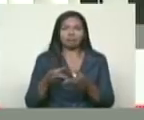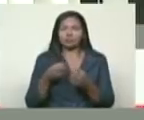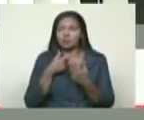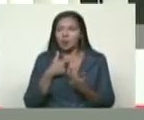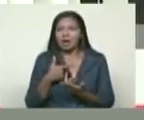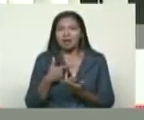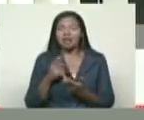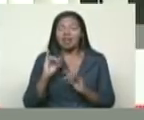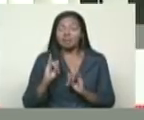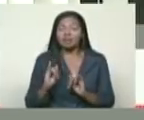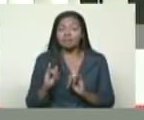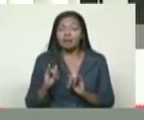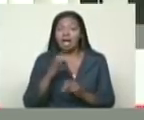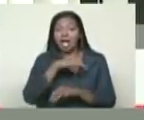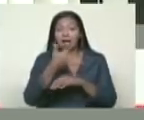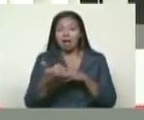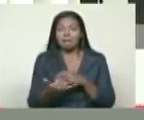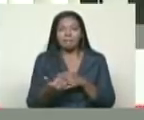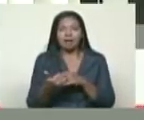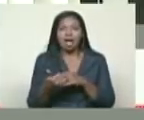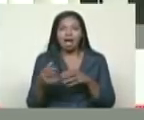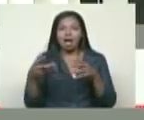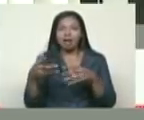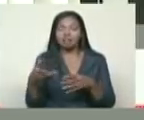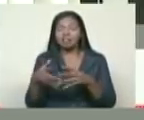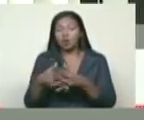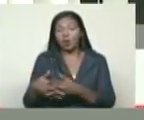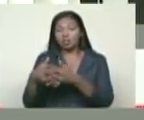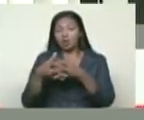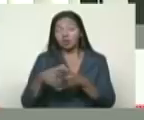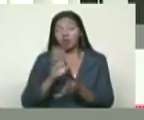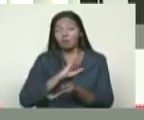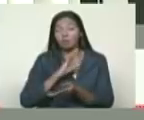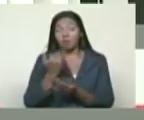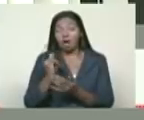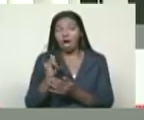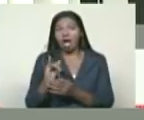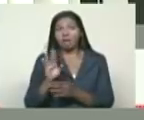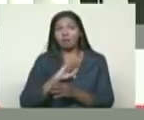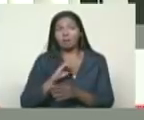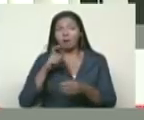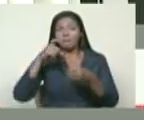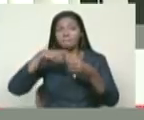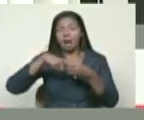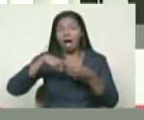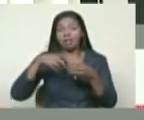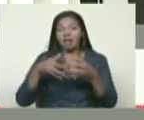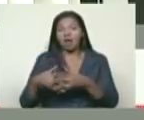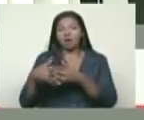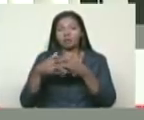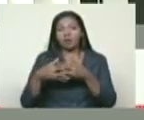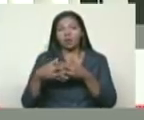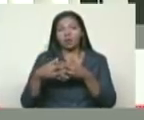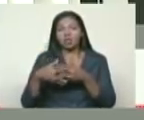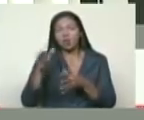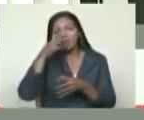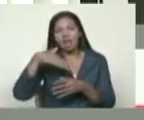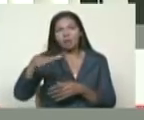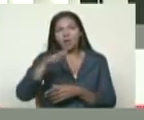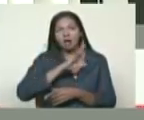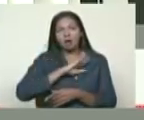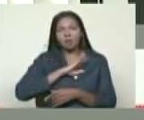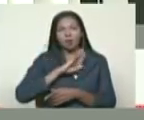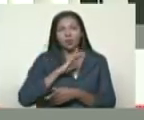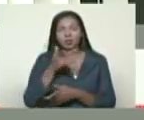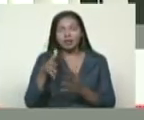los gringos. Ellos son agentes de los Estados Unidos, no de los Estados Unidos, del pueblo, de la élite